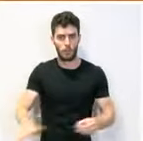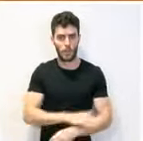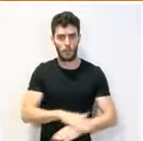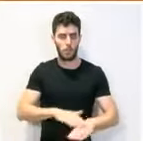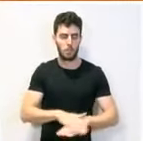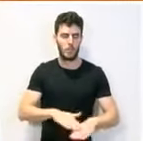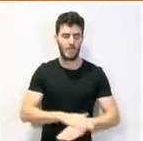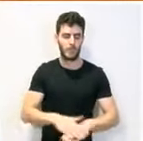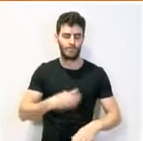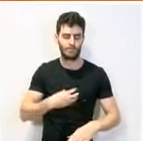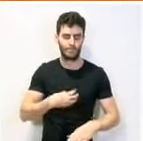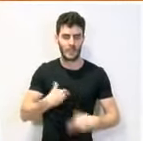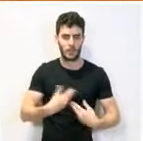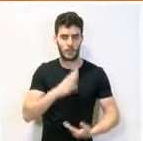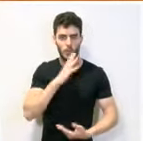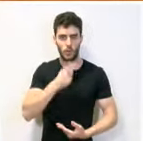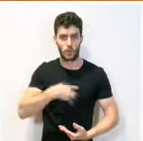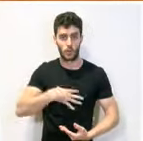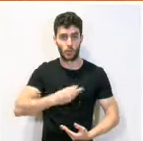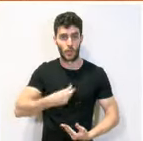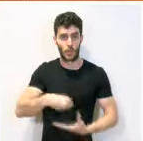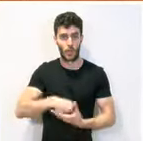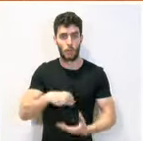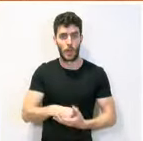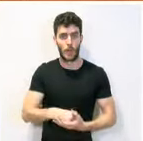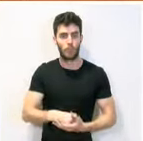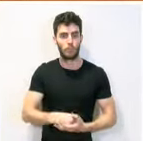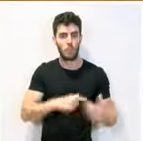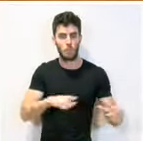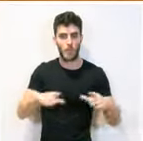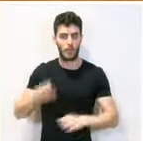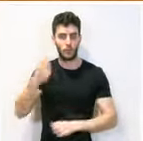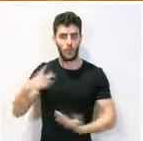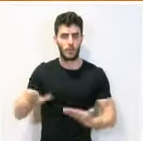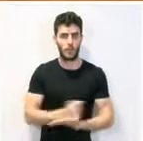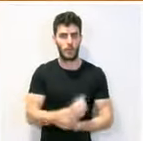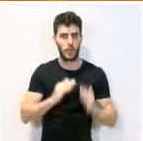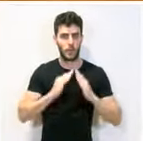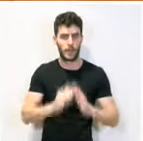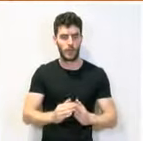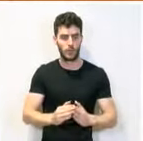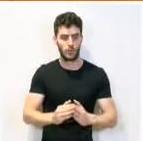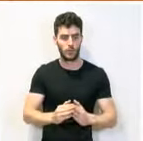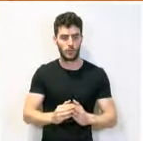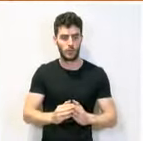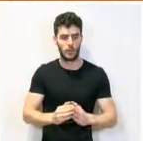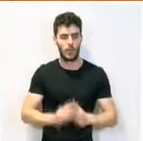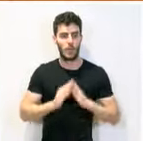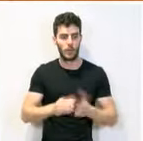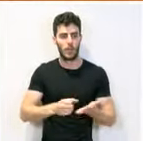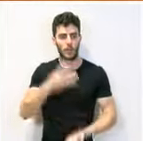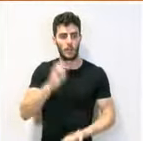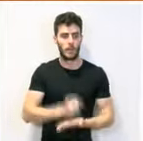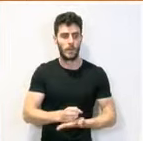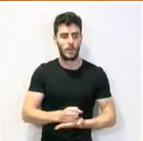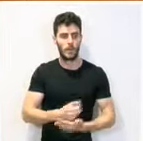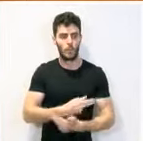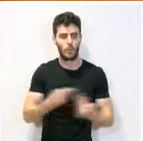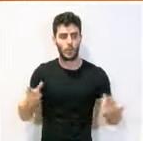básicas. Por tanto, quizá desde la implantación de todas esas placas solares en los tejados de todos los edificios